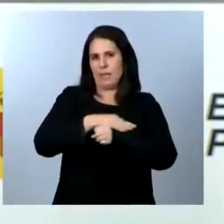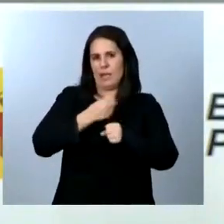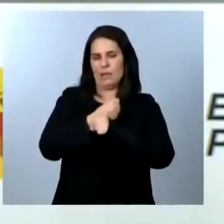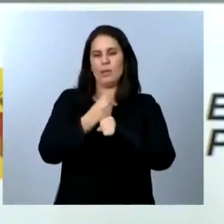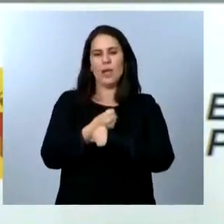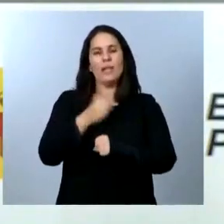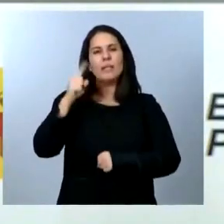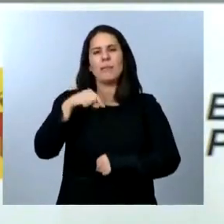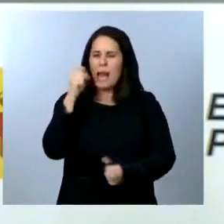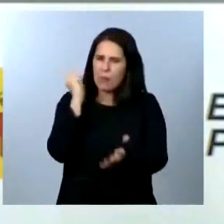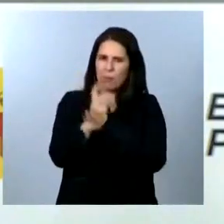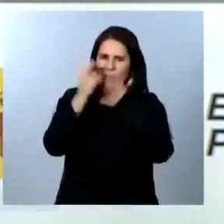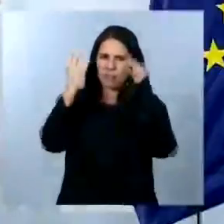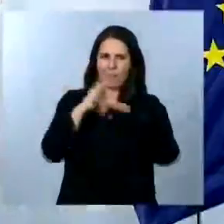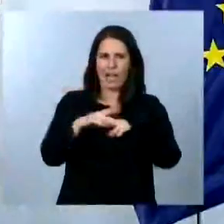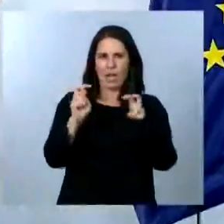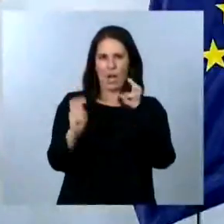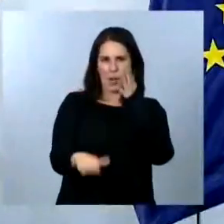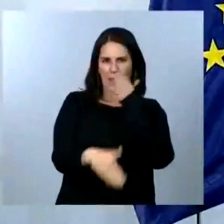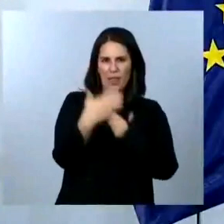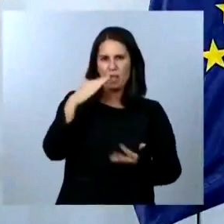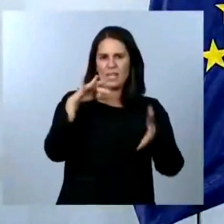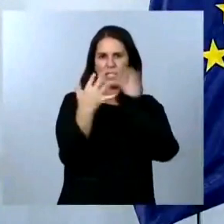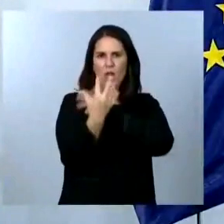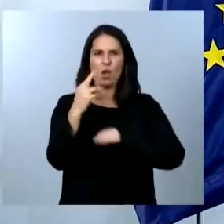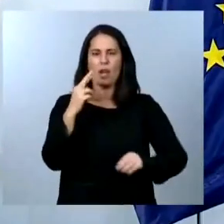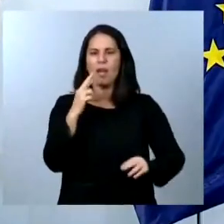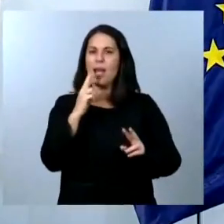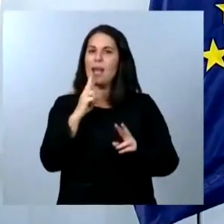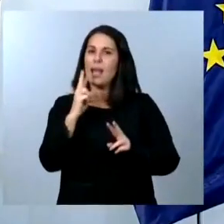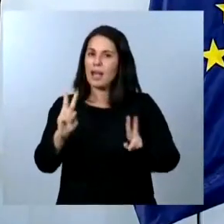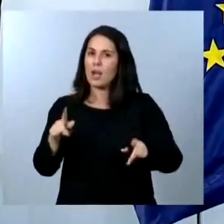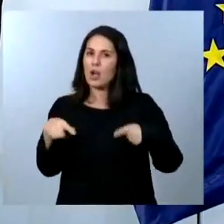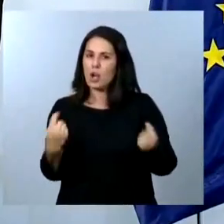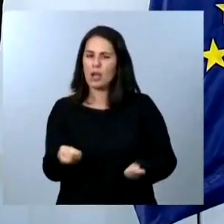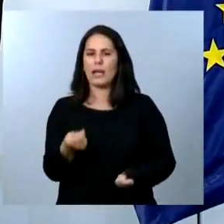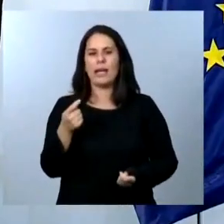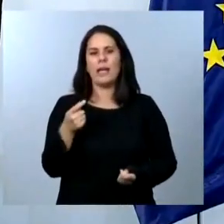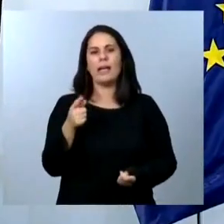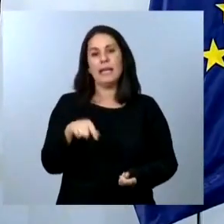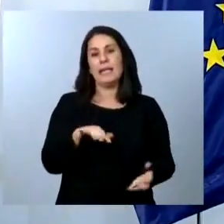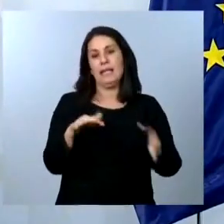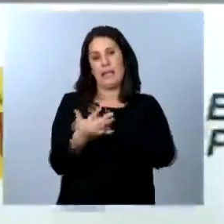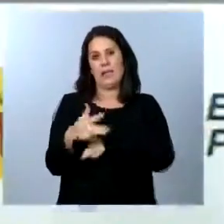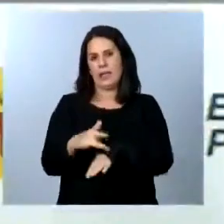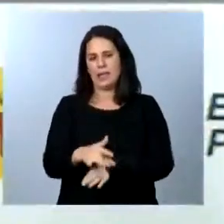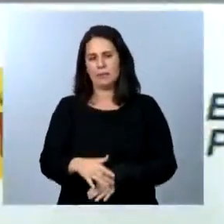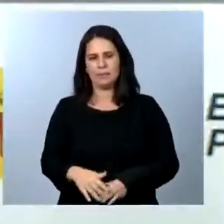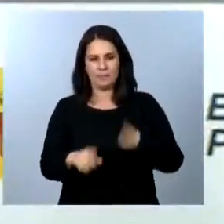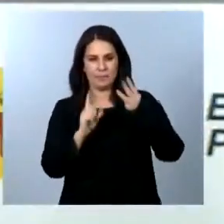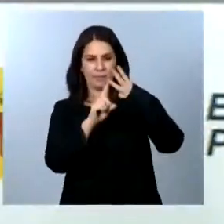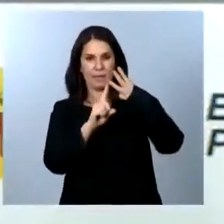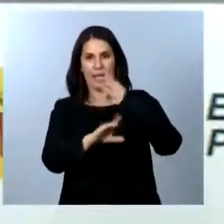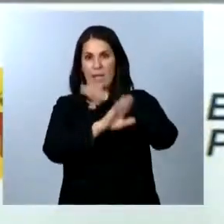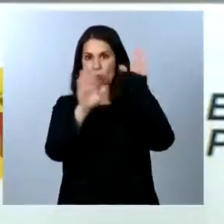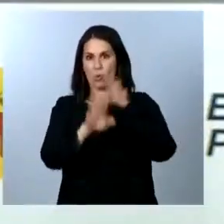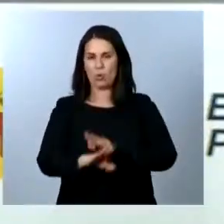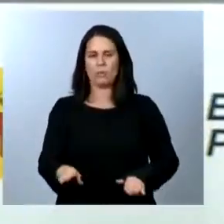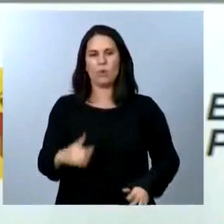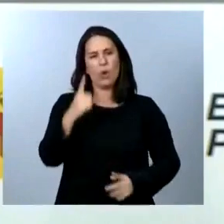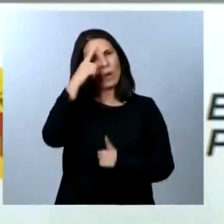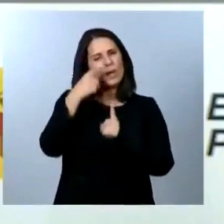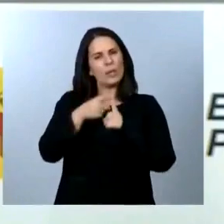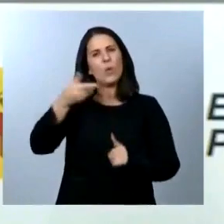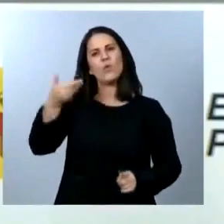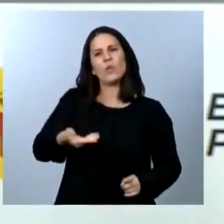la innovación, la transición ecológica y la transformación digital. Y, por último, Creo que también uno de los objetivos fundamentales de la política económica